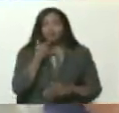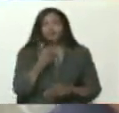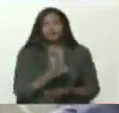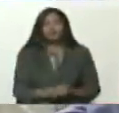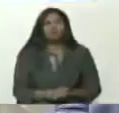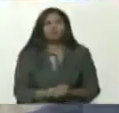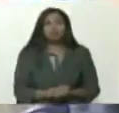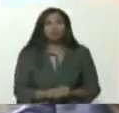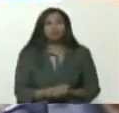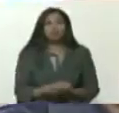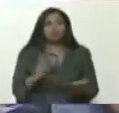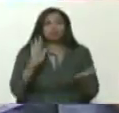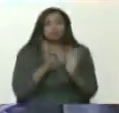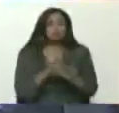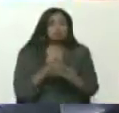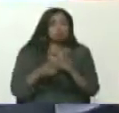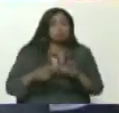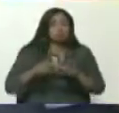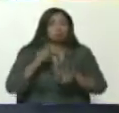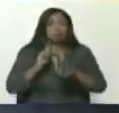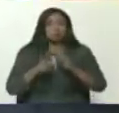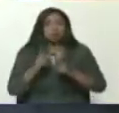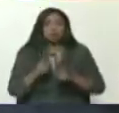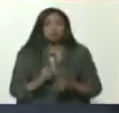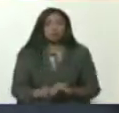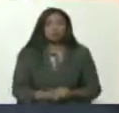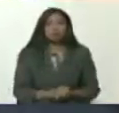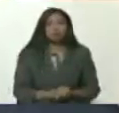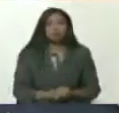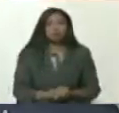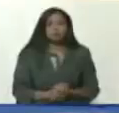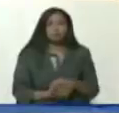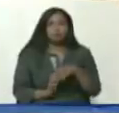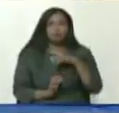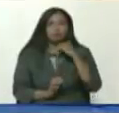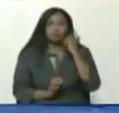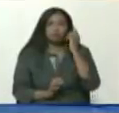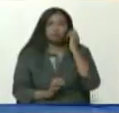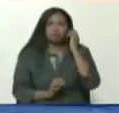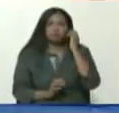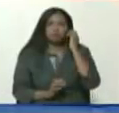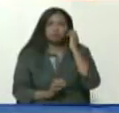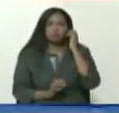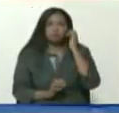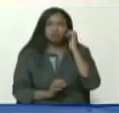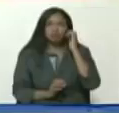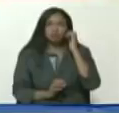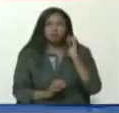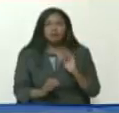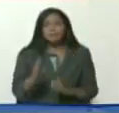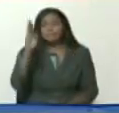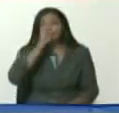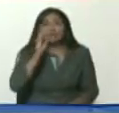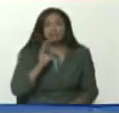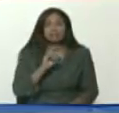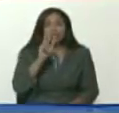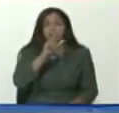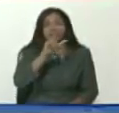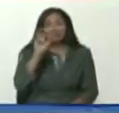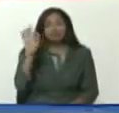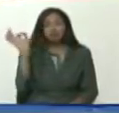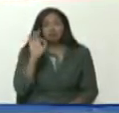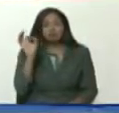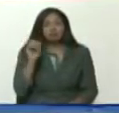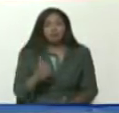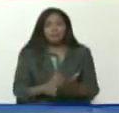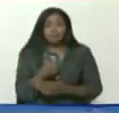está siendo destruido. En Brasil se ha dado un 300%